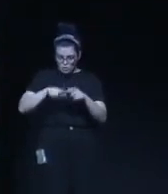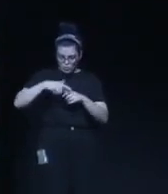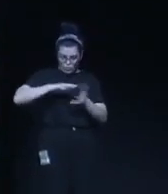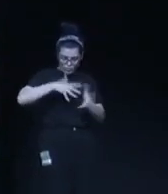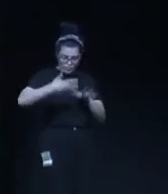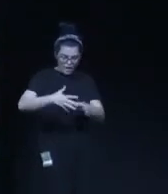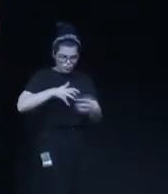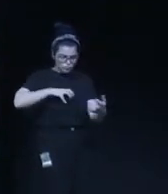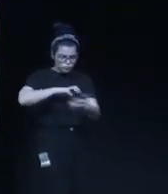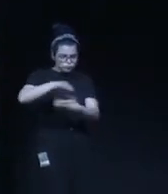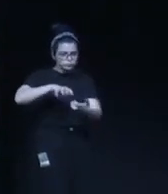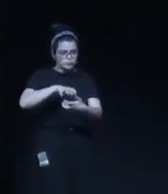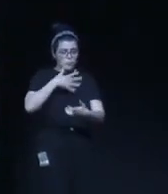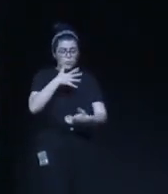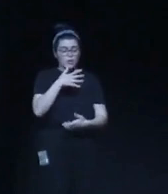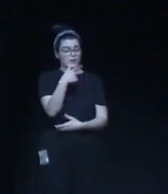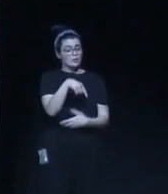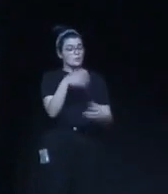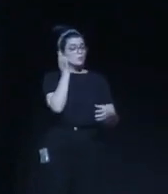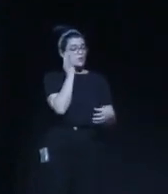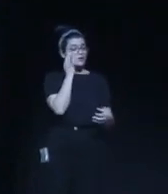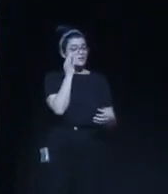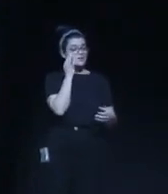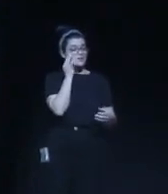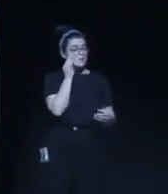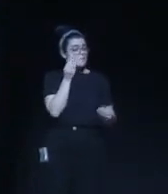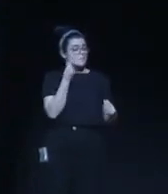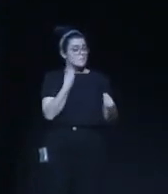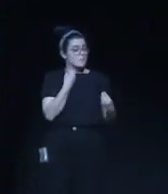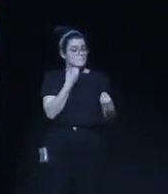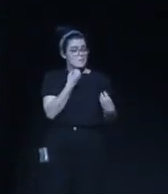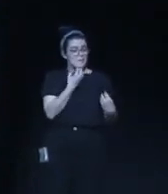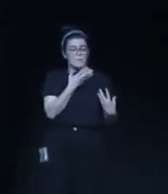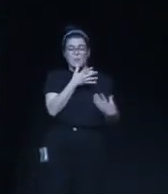lleva muy bien, unidas por una afición como el canto,